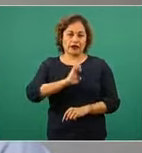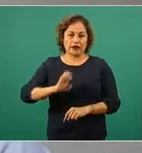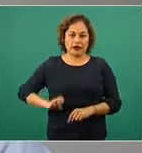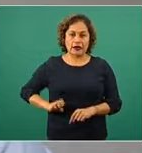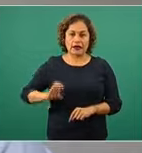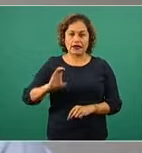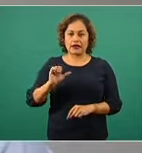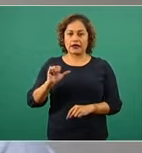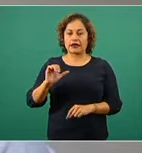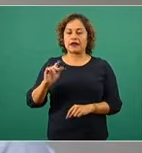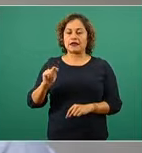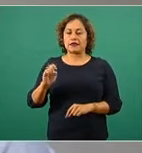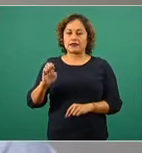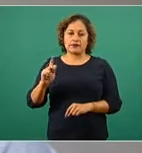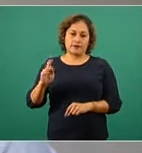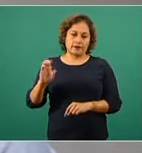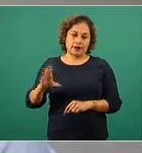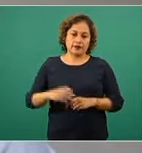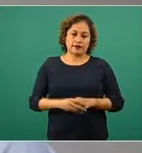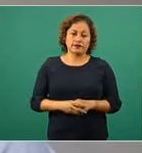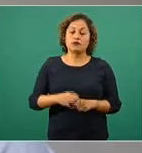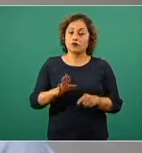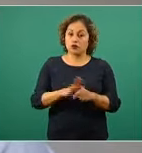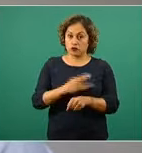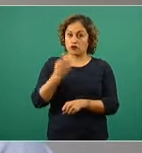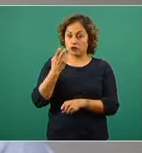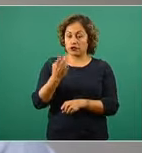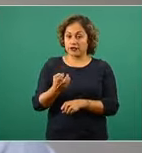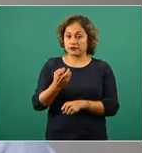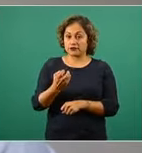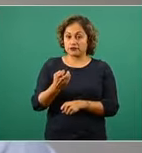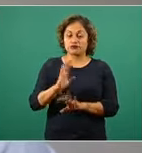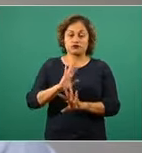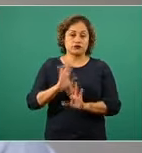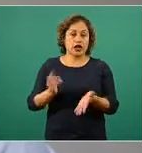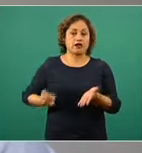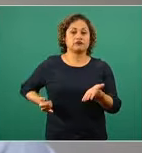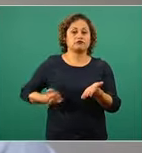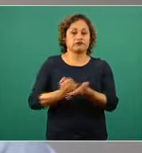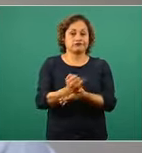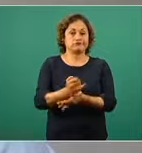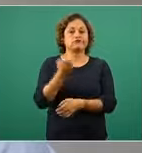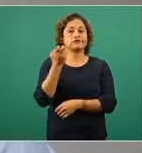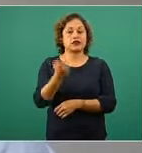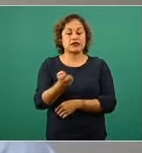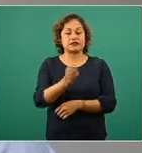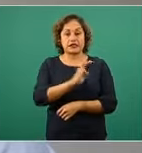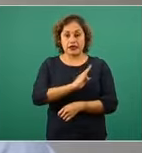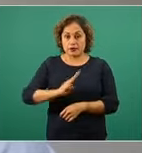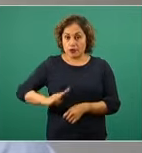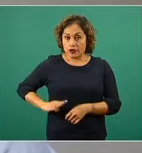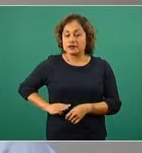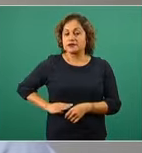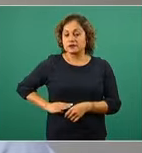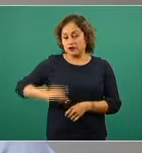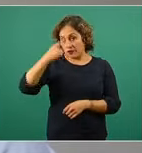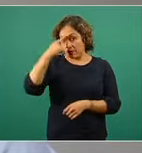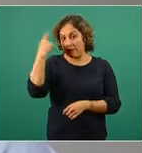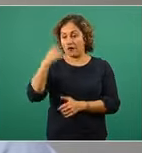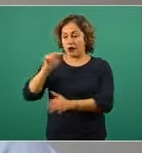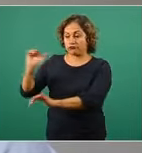realizado la búsqueda se definió que fuera el municipio que pueda recibir estas dosis y que además un dato